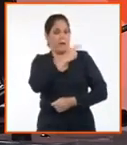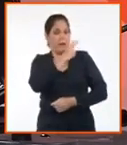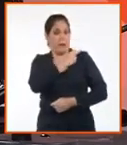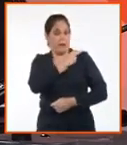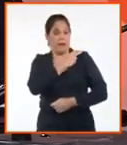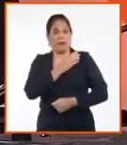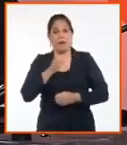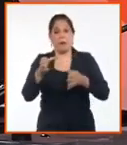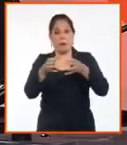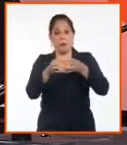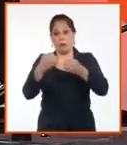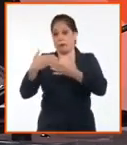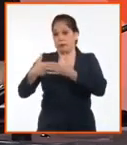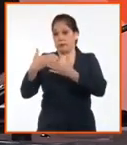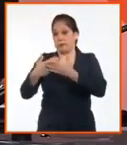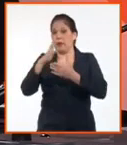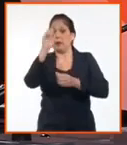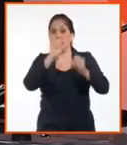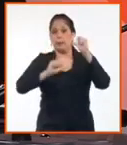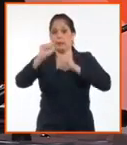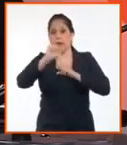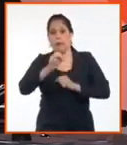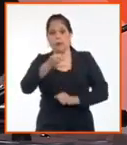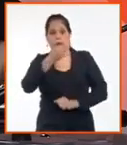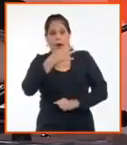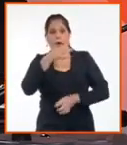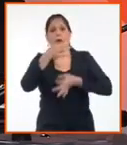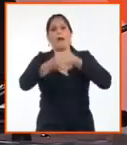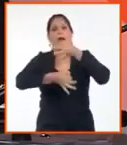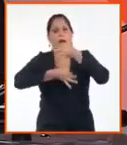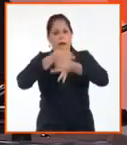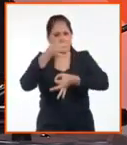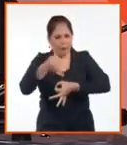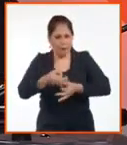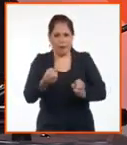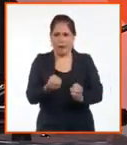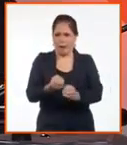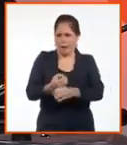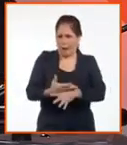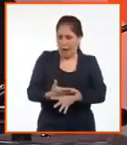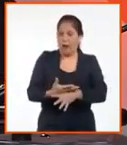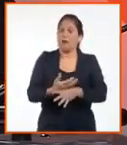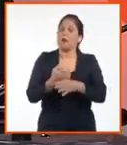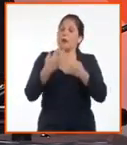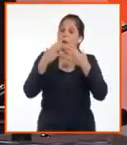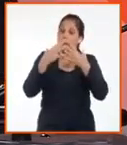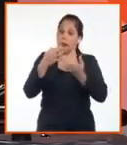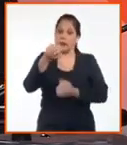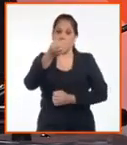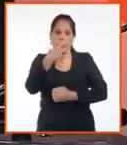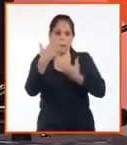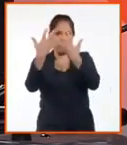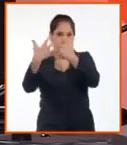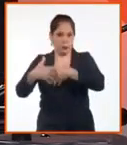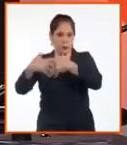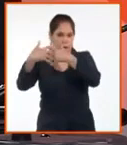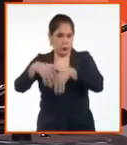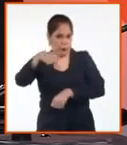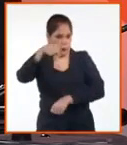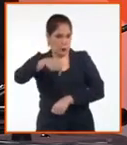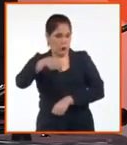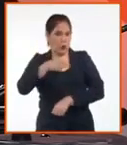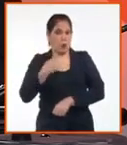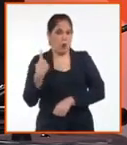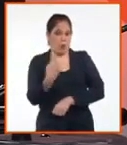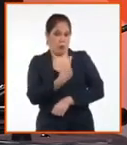cuba pharma para hablar precisamente de este asunto de alto interés tengo el placer de que me estén acompañando esta tarde en